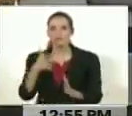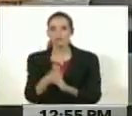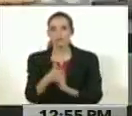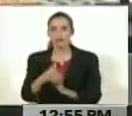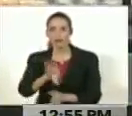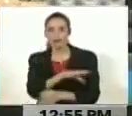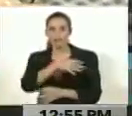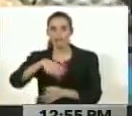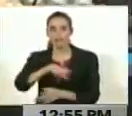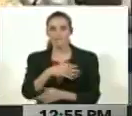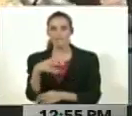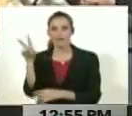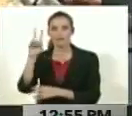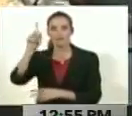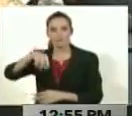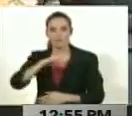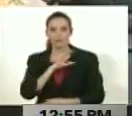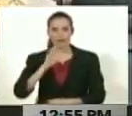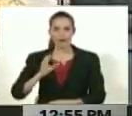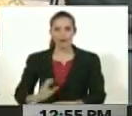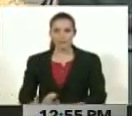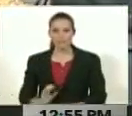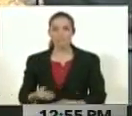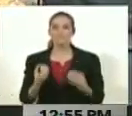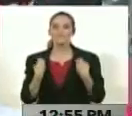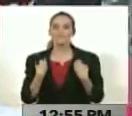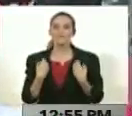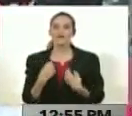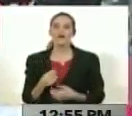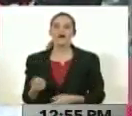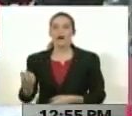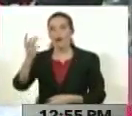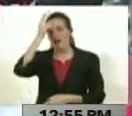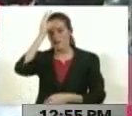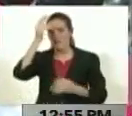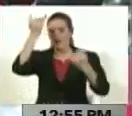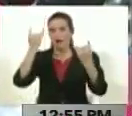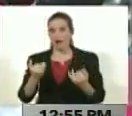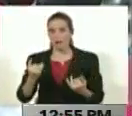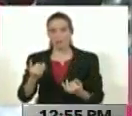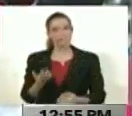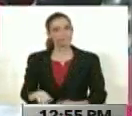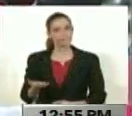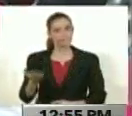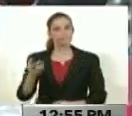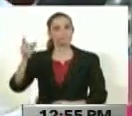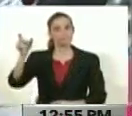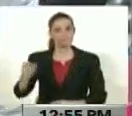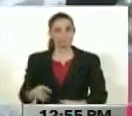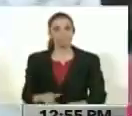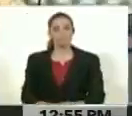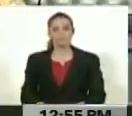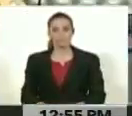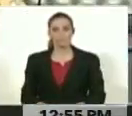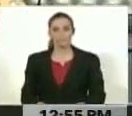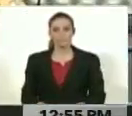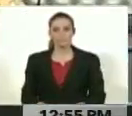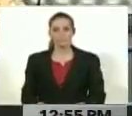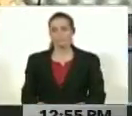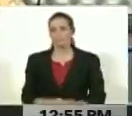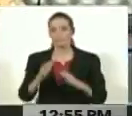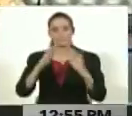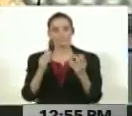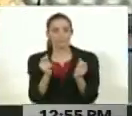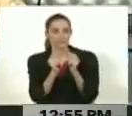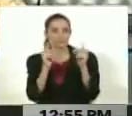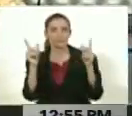percusionistas de Venezuela y del Caribe. Vive en Alemania ahora, sí, señor. Un gran percusionista. Y es un mundo que uno